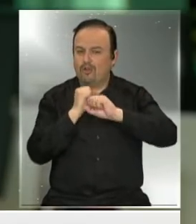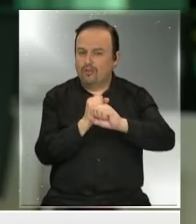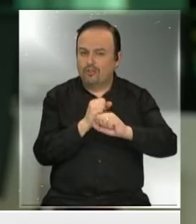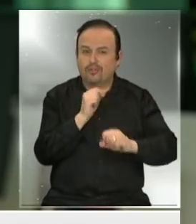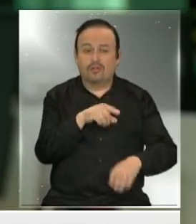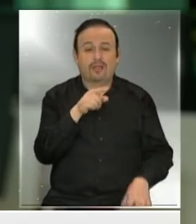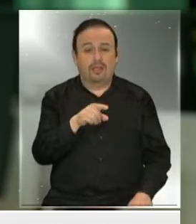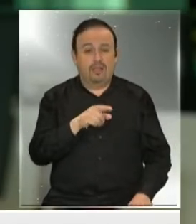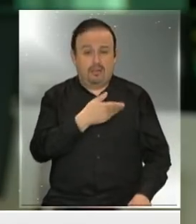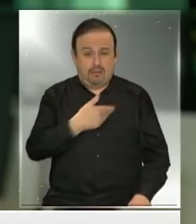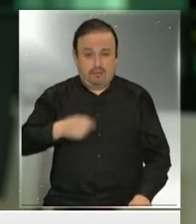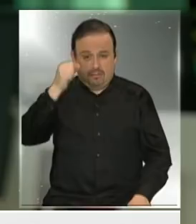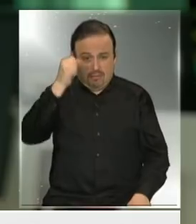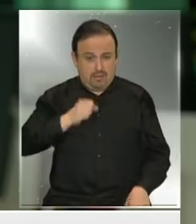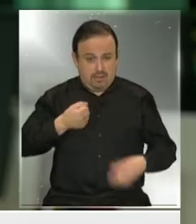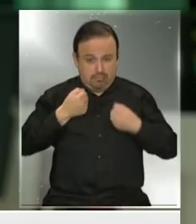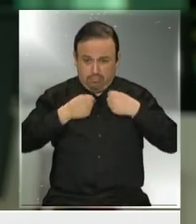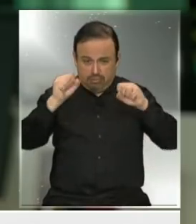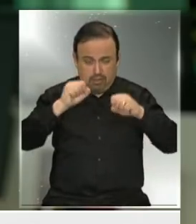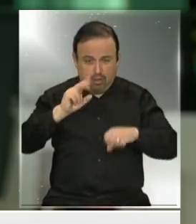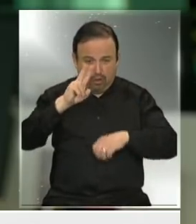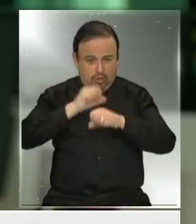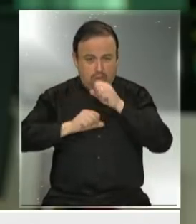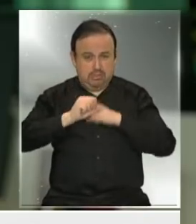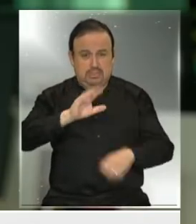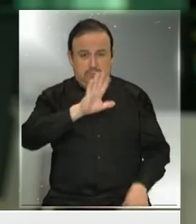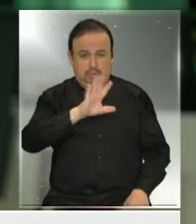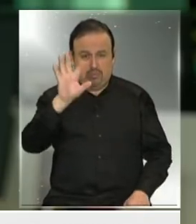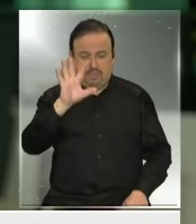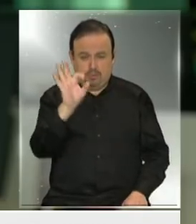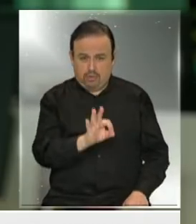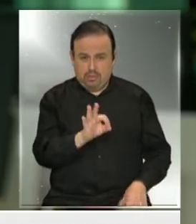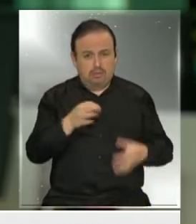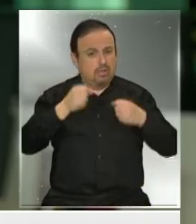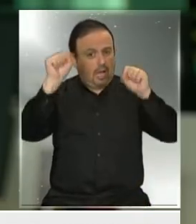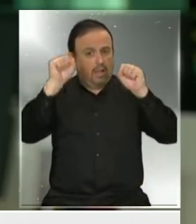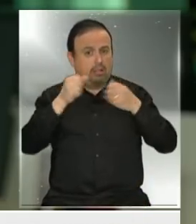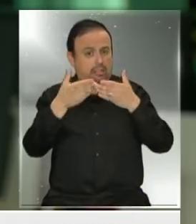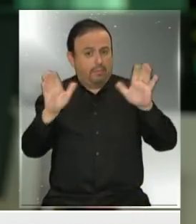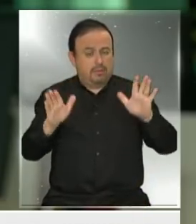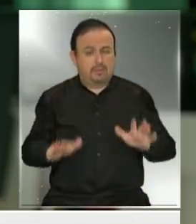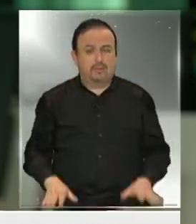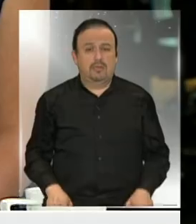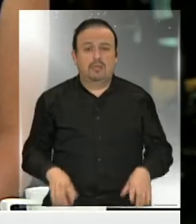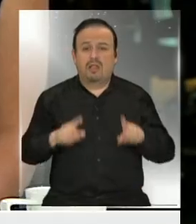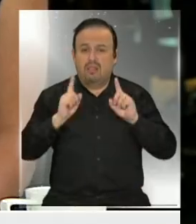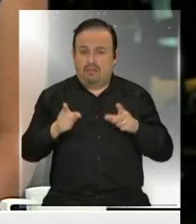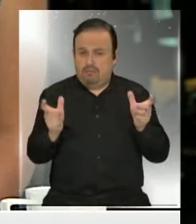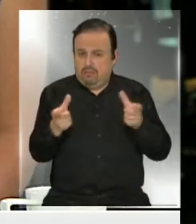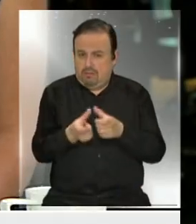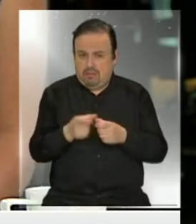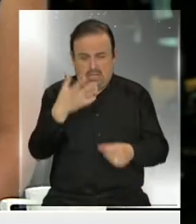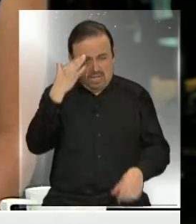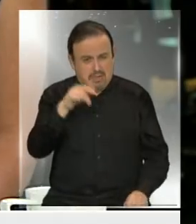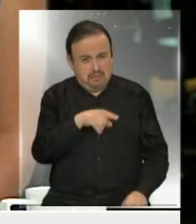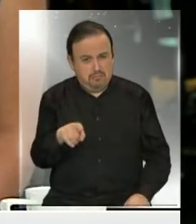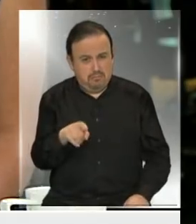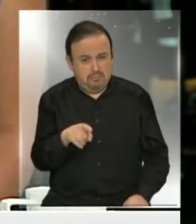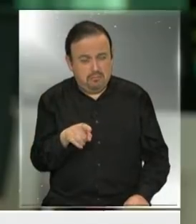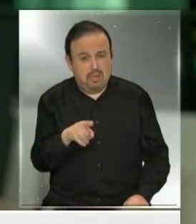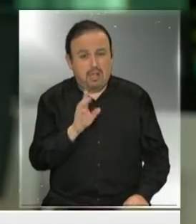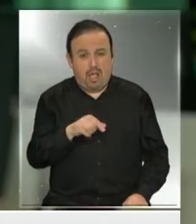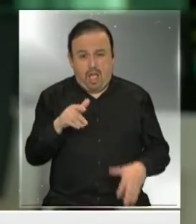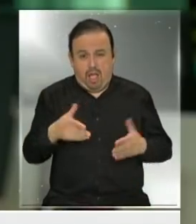ganó democráticamente en una sección hace dos años con un 55 por ciento que más hay que hacer bien el cambio de gabinete que usted yo creo que es